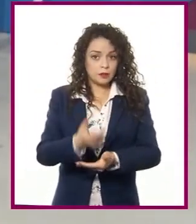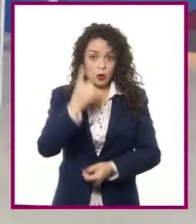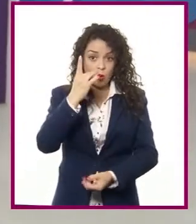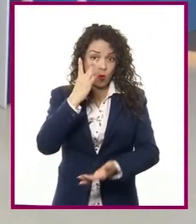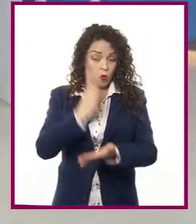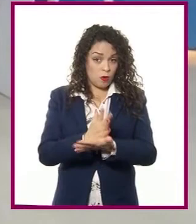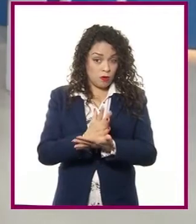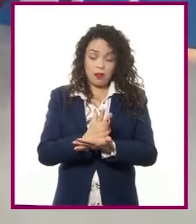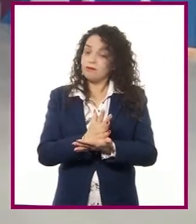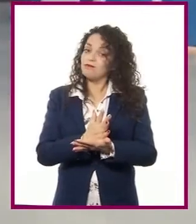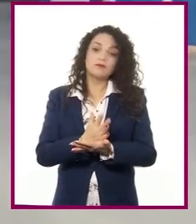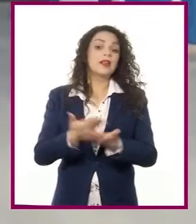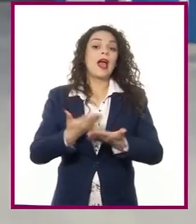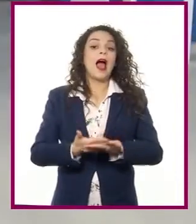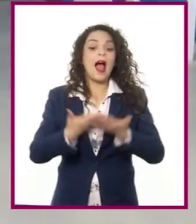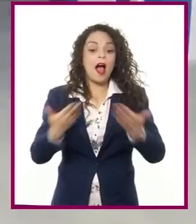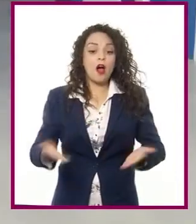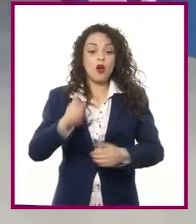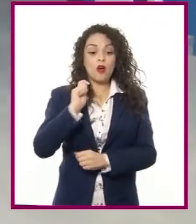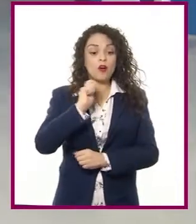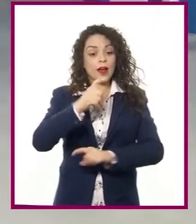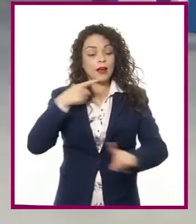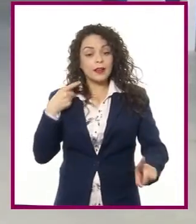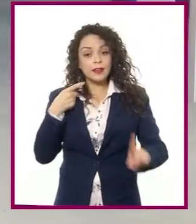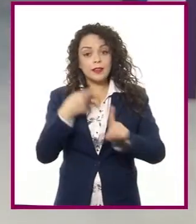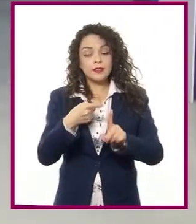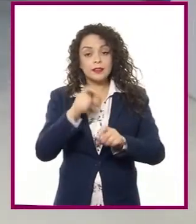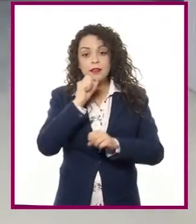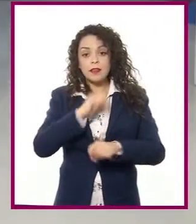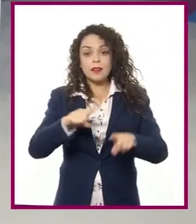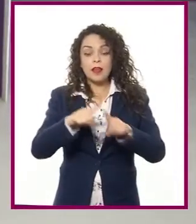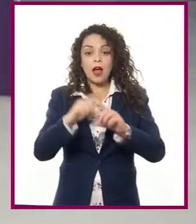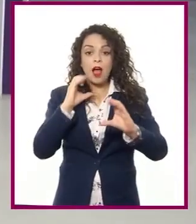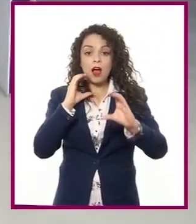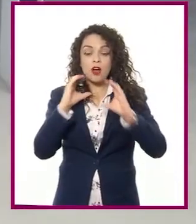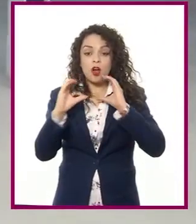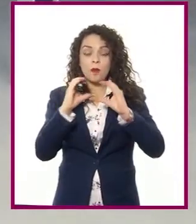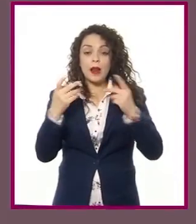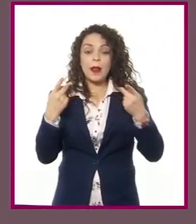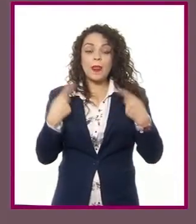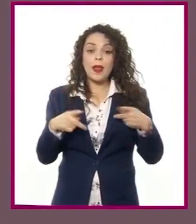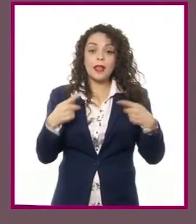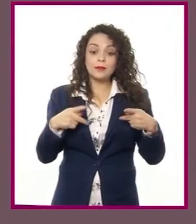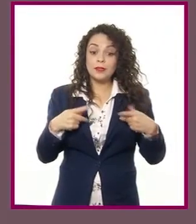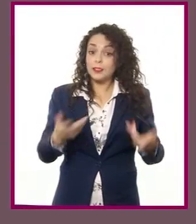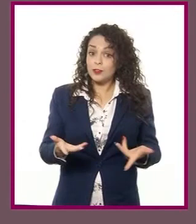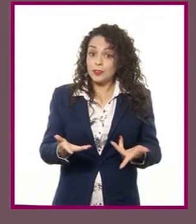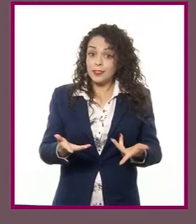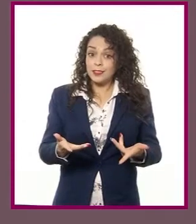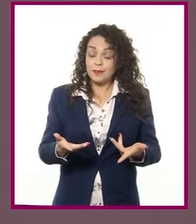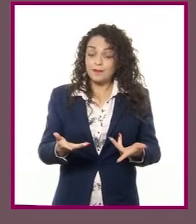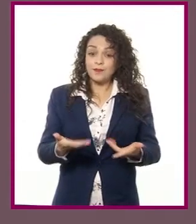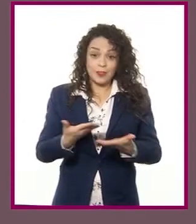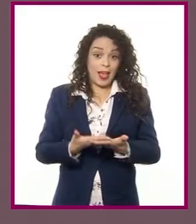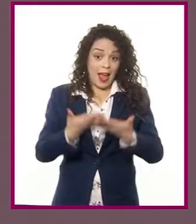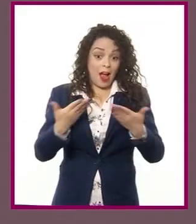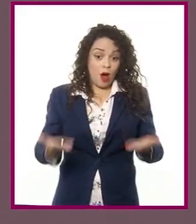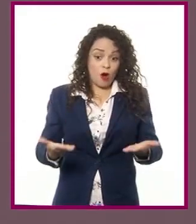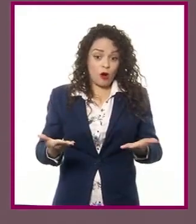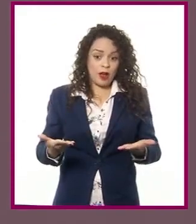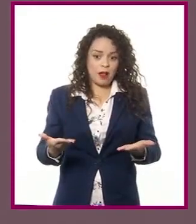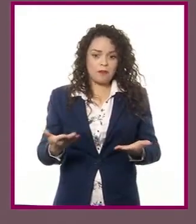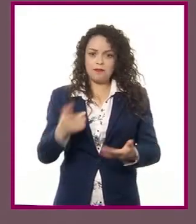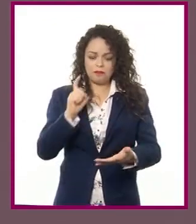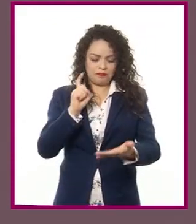comerciales, sino que ahora repercutía también en las comunicaciones de las personas. Hoy en día basta con